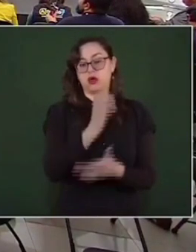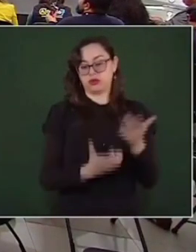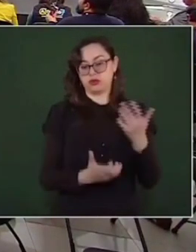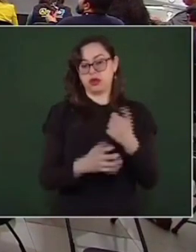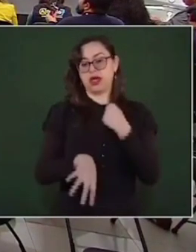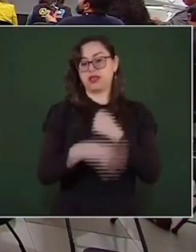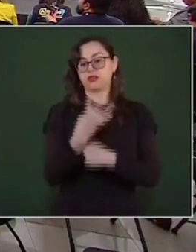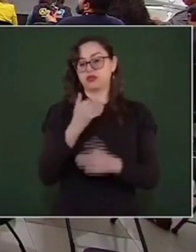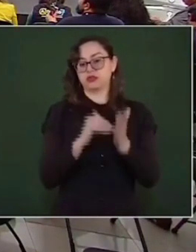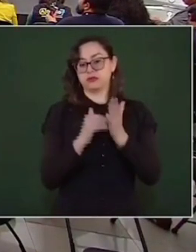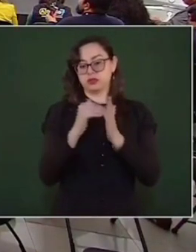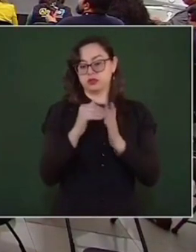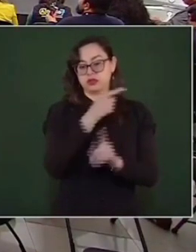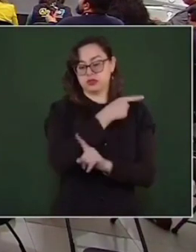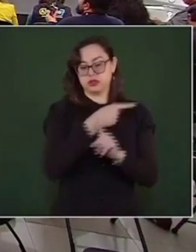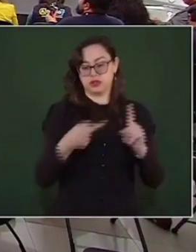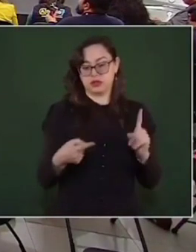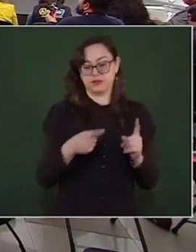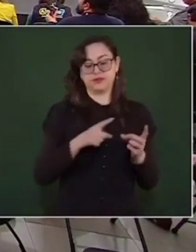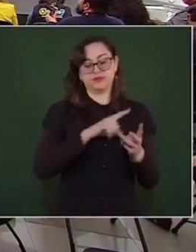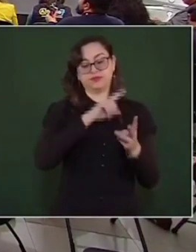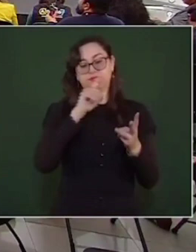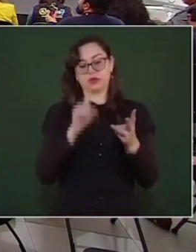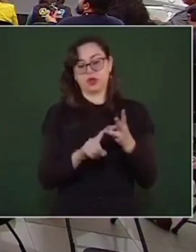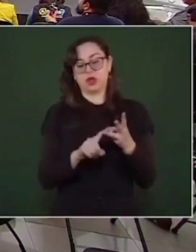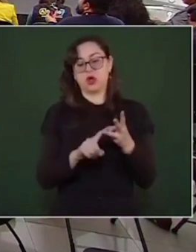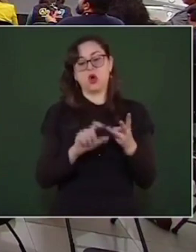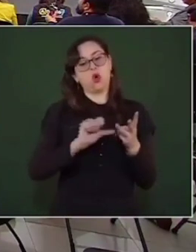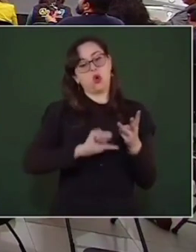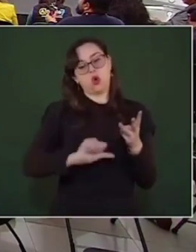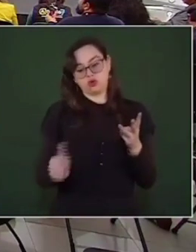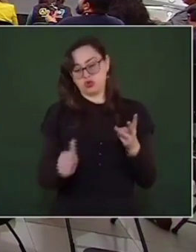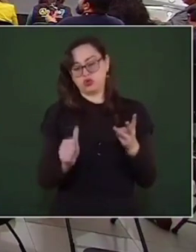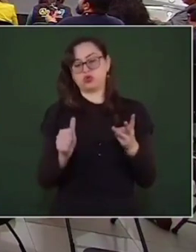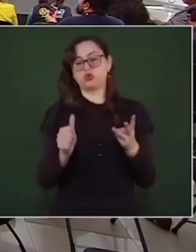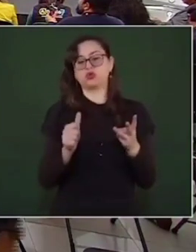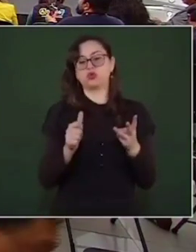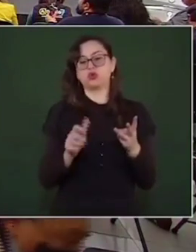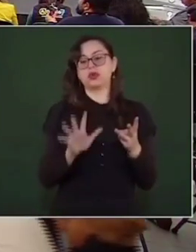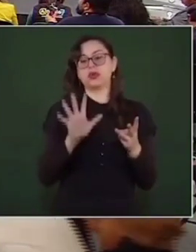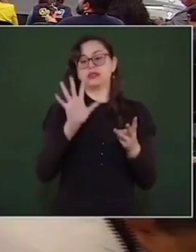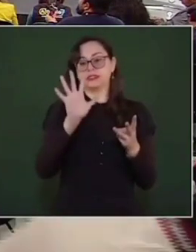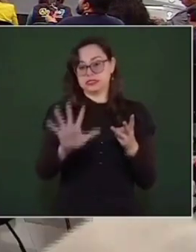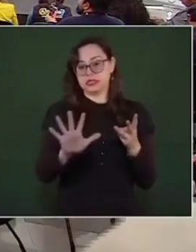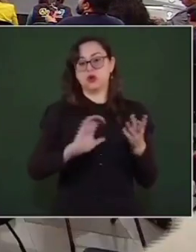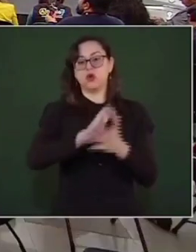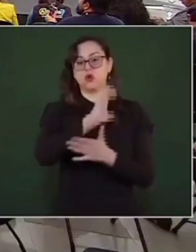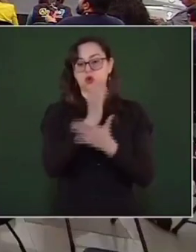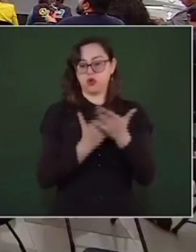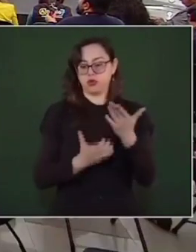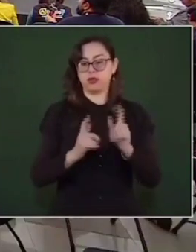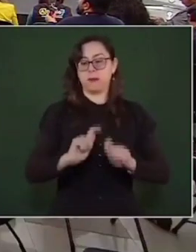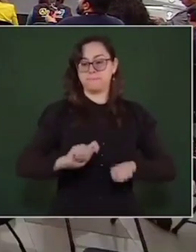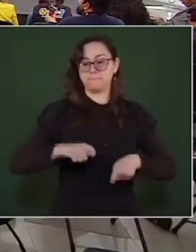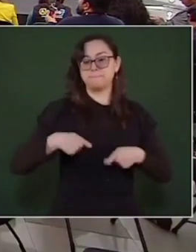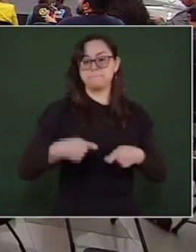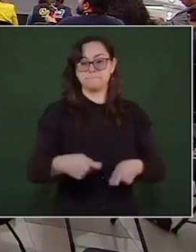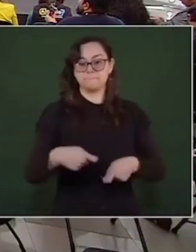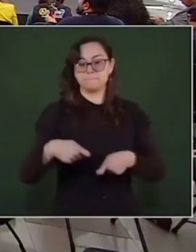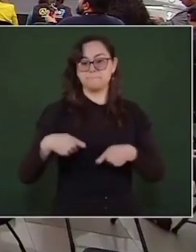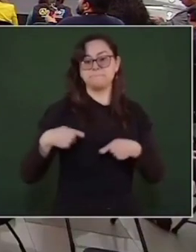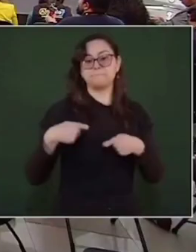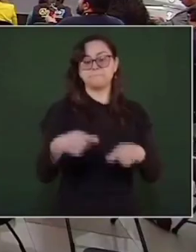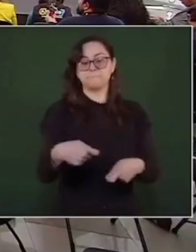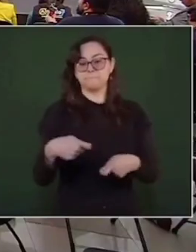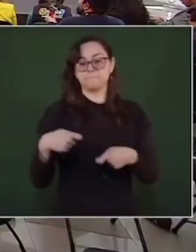Luego fueron otorgados a la empresa Numbac Inc. cinco contratos por parte